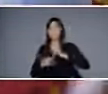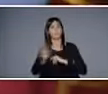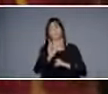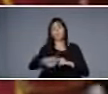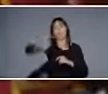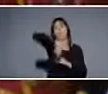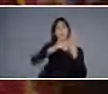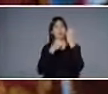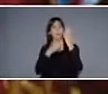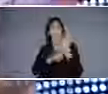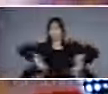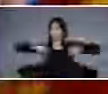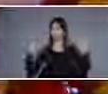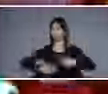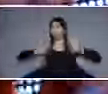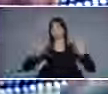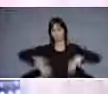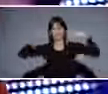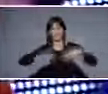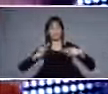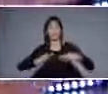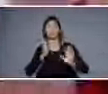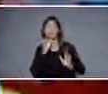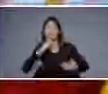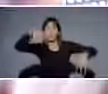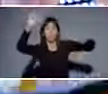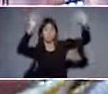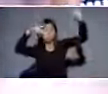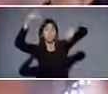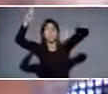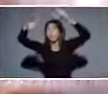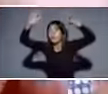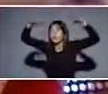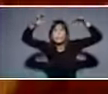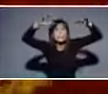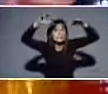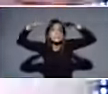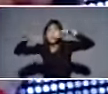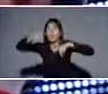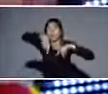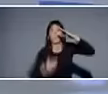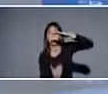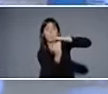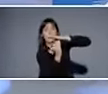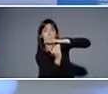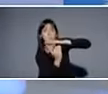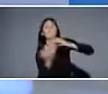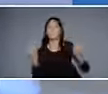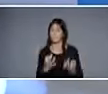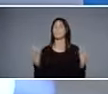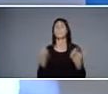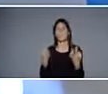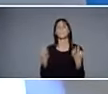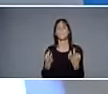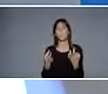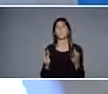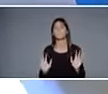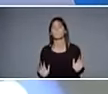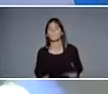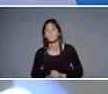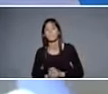en seguridad. Pero si hay 4 botas con un chipi chipi tienen que parar.